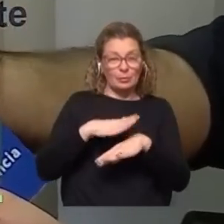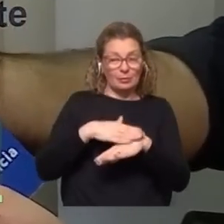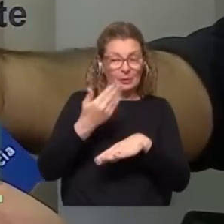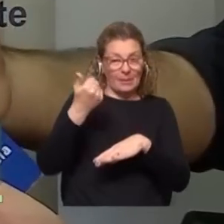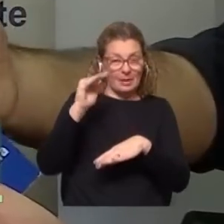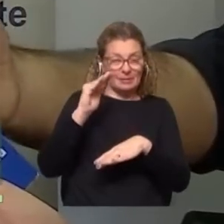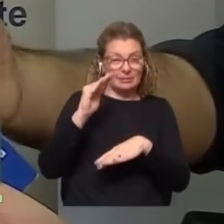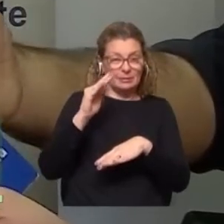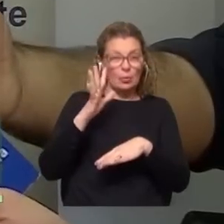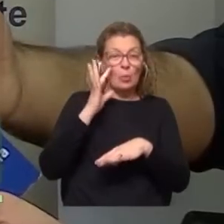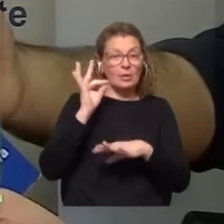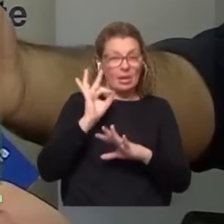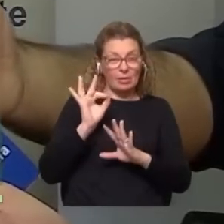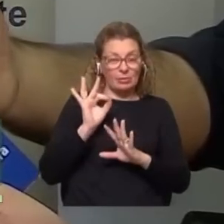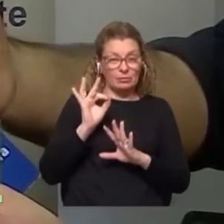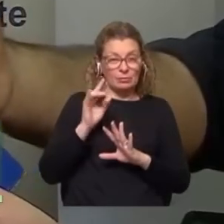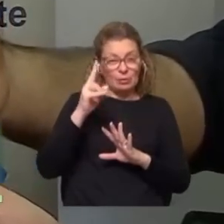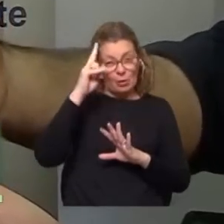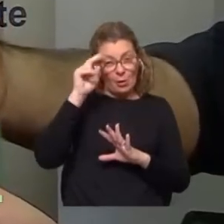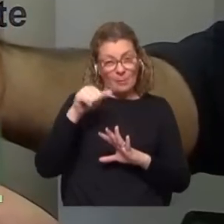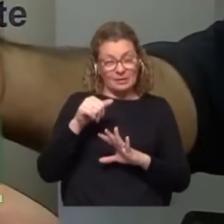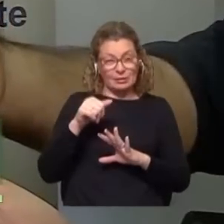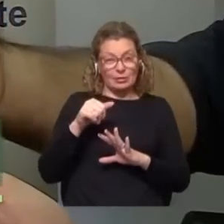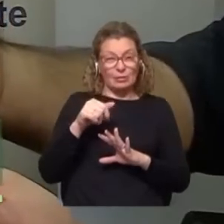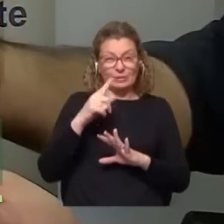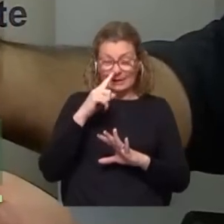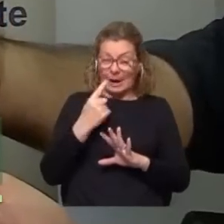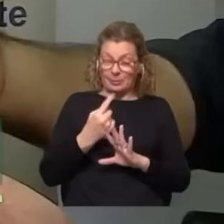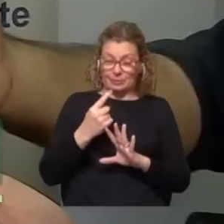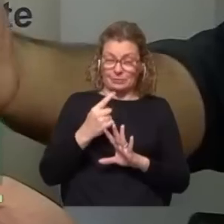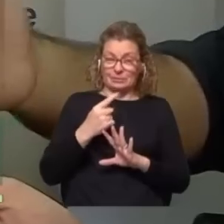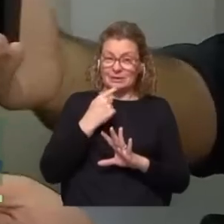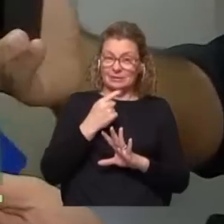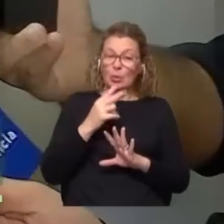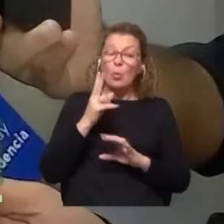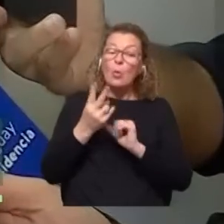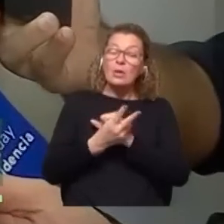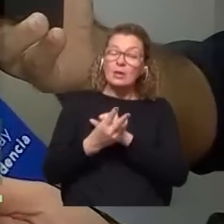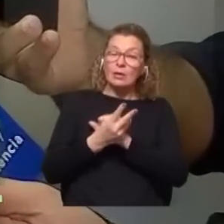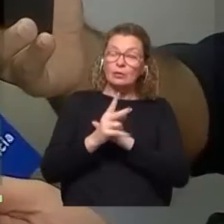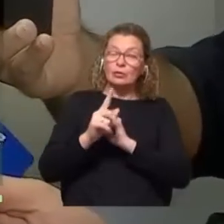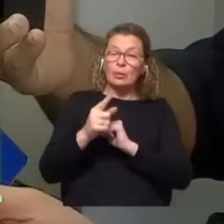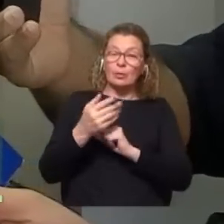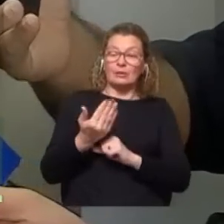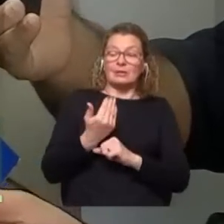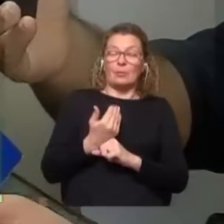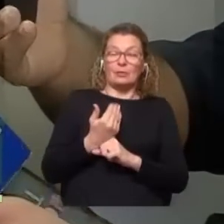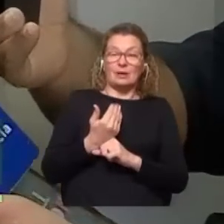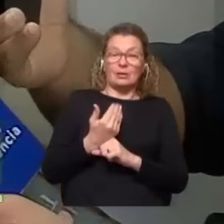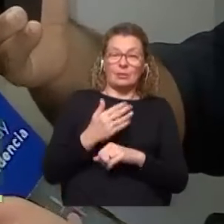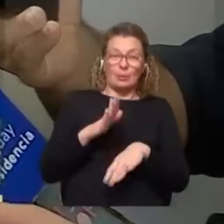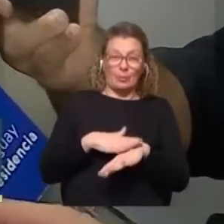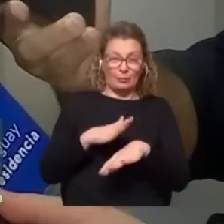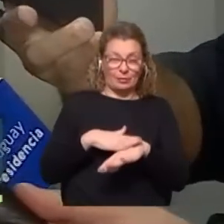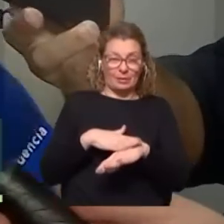tengo que ser prudentes y no Pilar a la ligera y ser prudentes no por los que estamos de este lado que tenemos